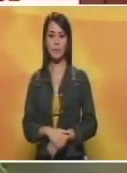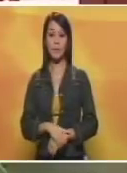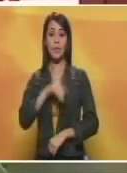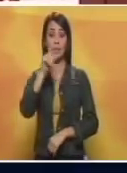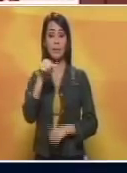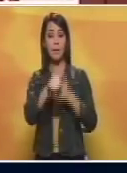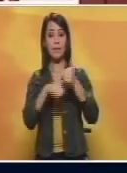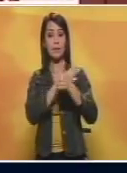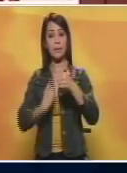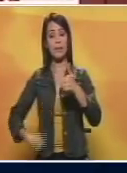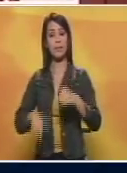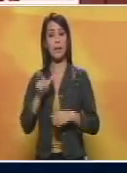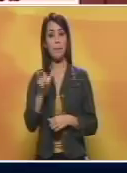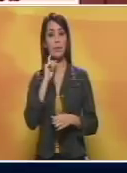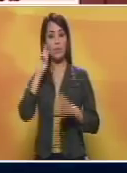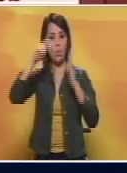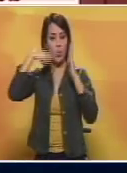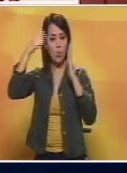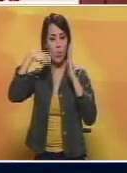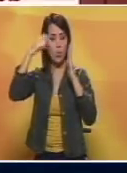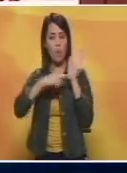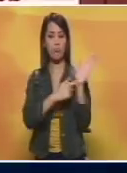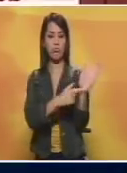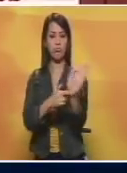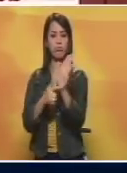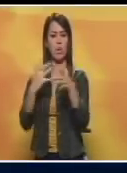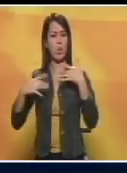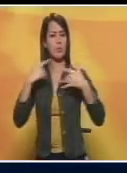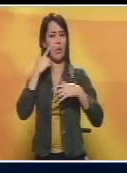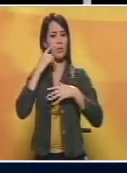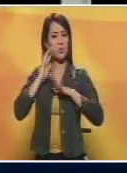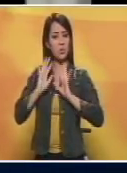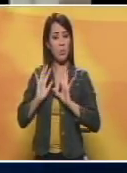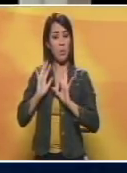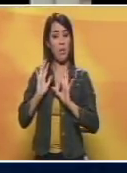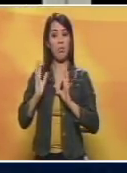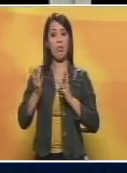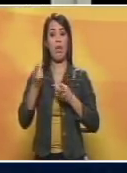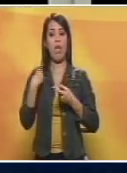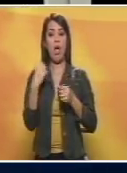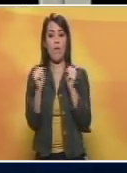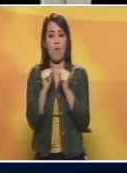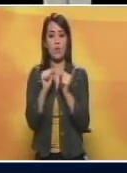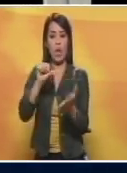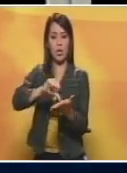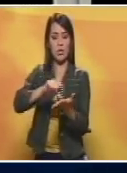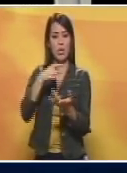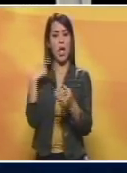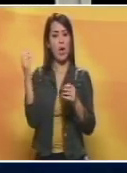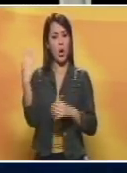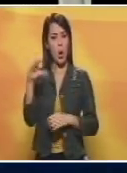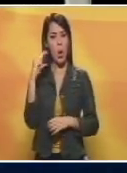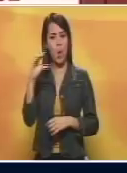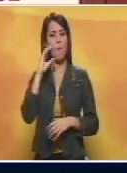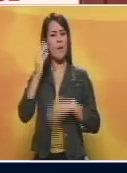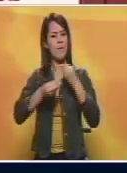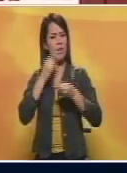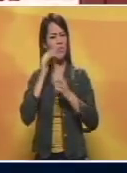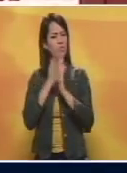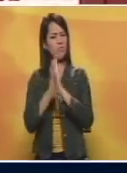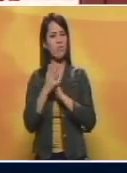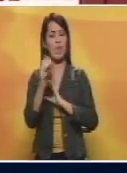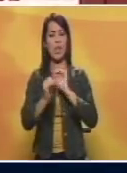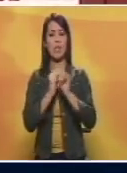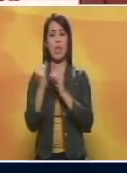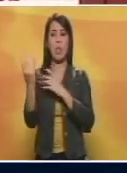vicepresidente del psoe mostró un vídeo del parlamentario en una actividad supuestamente realizada en bogotá en donde se estaría organizando una invasión extranjera